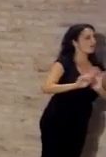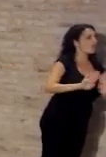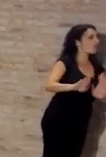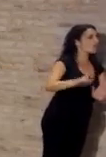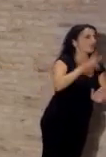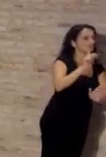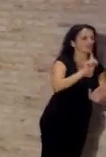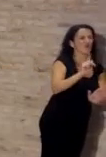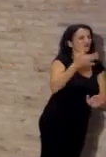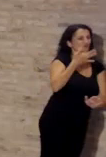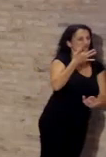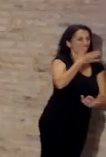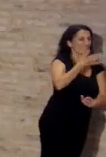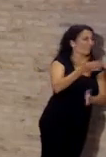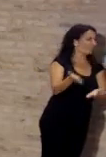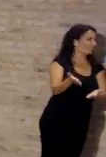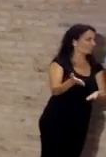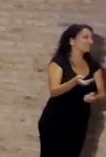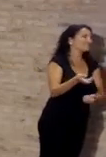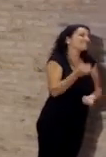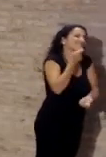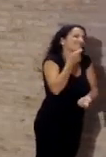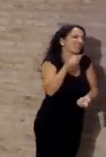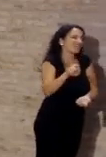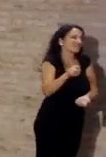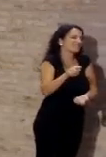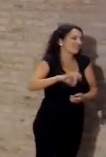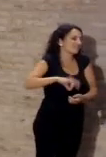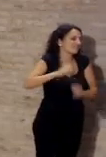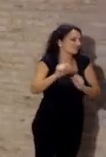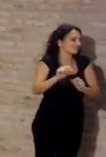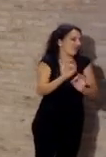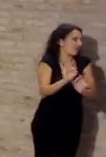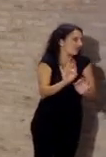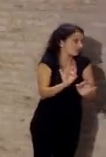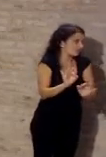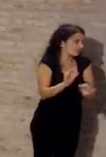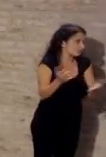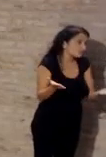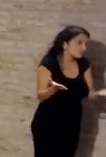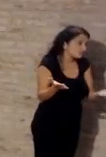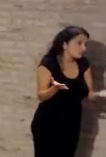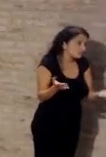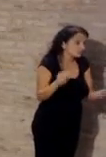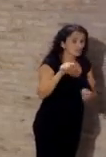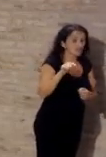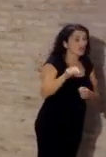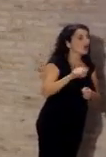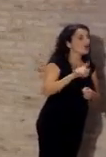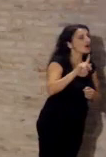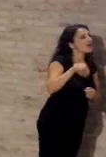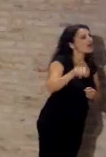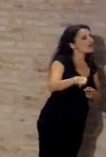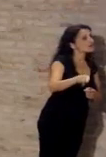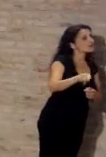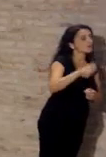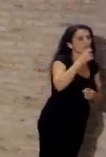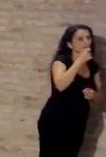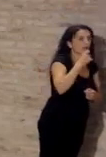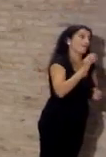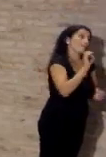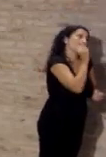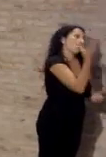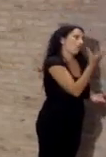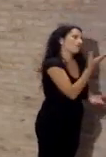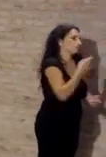si no lo va a entender esto para qué si no lo va a vivir Por qué no dicen mejor que esto esto no porque no se lo sé explicar que